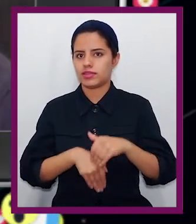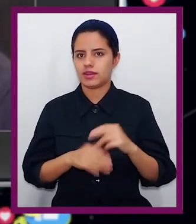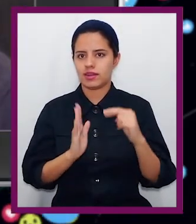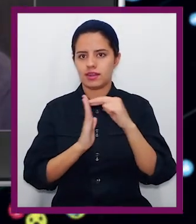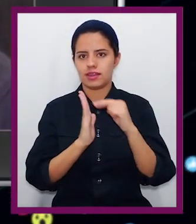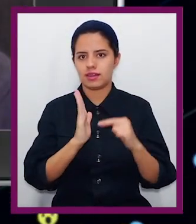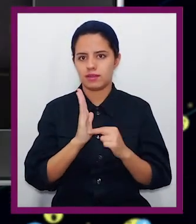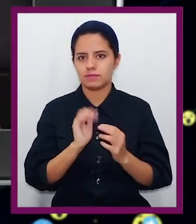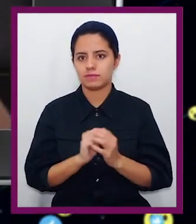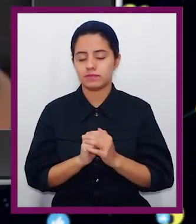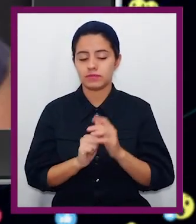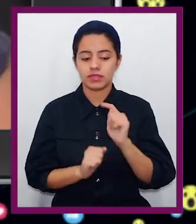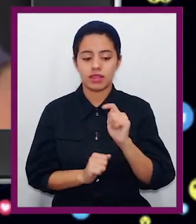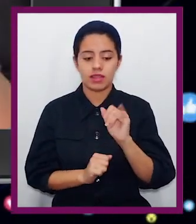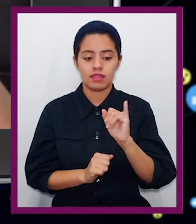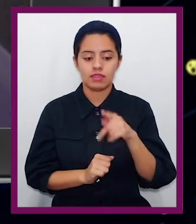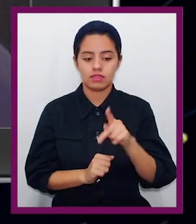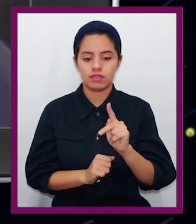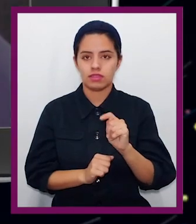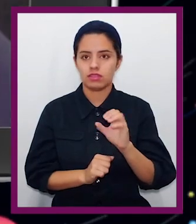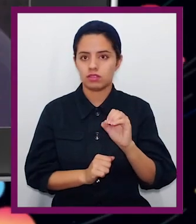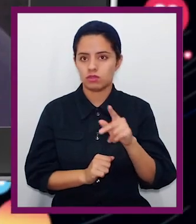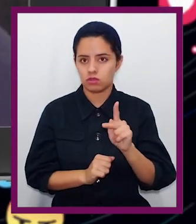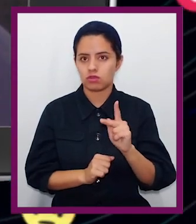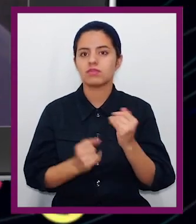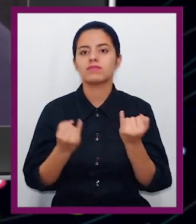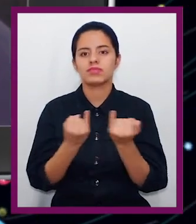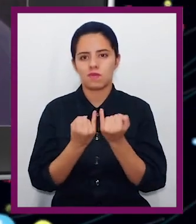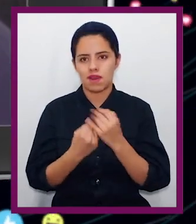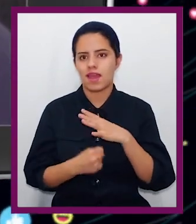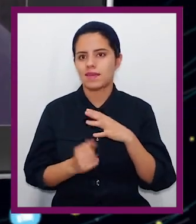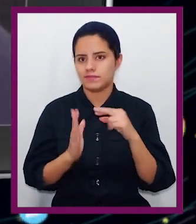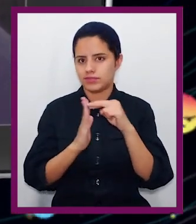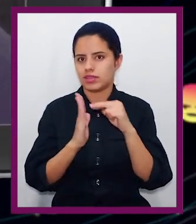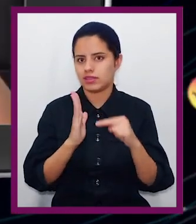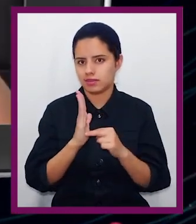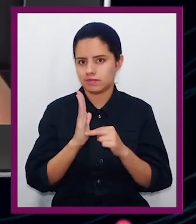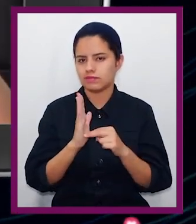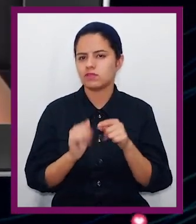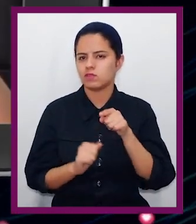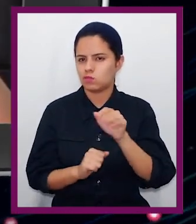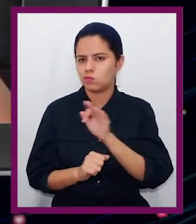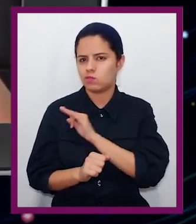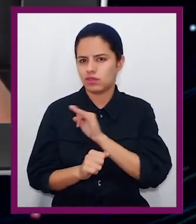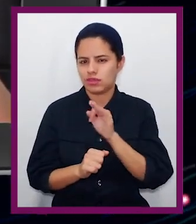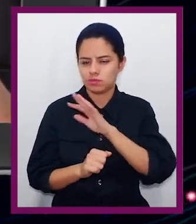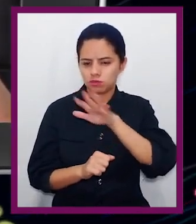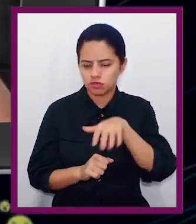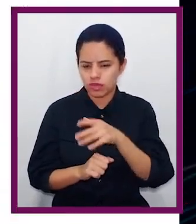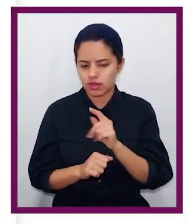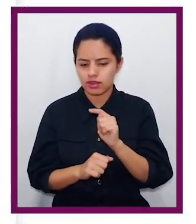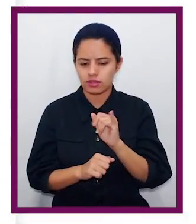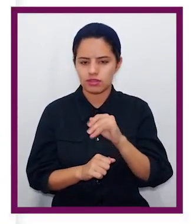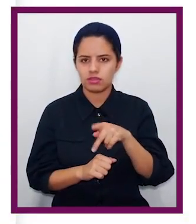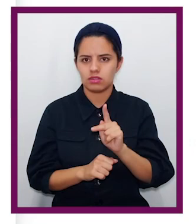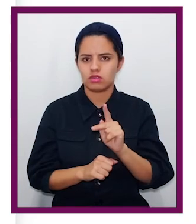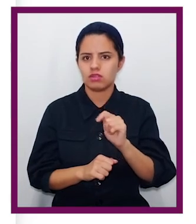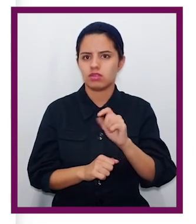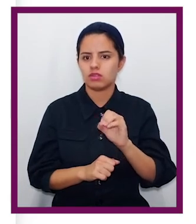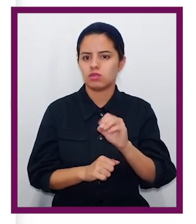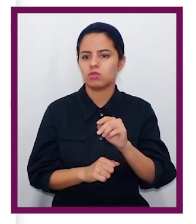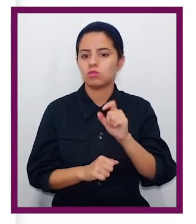estos lineamientos. Bueno, pues TikTok también tiene sus términos y condiciones. Tú puedes encontrar en